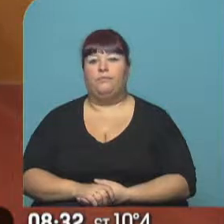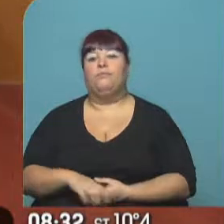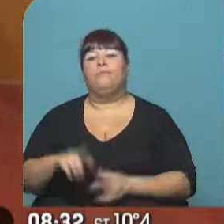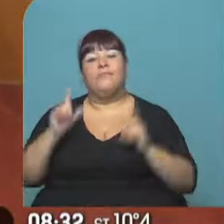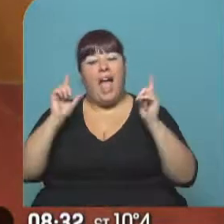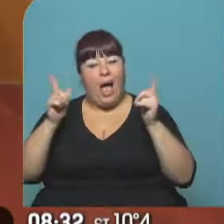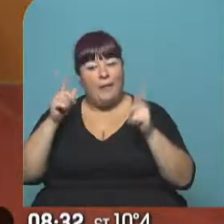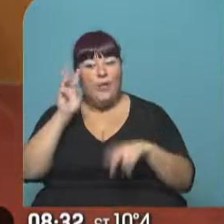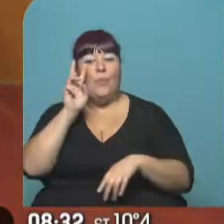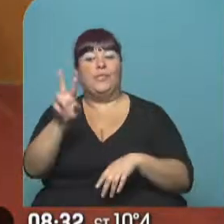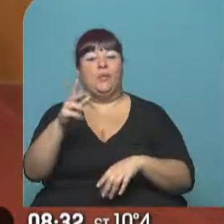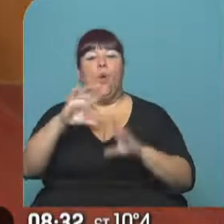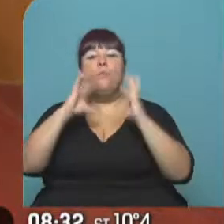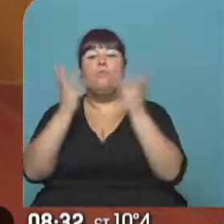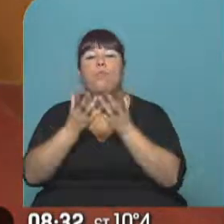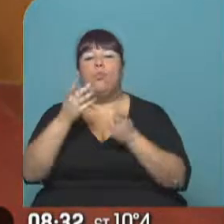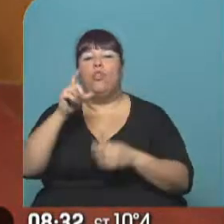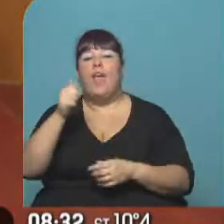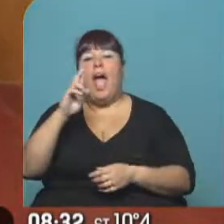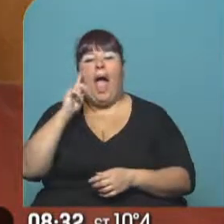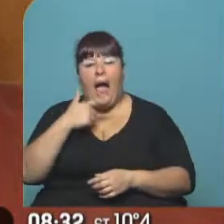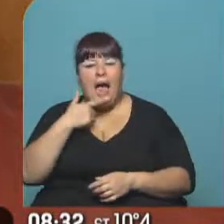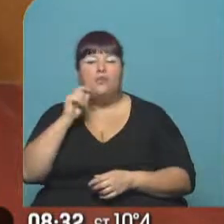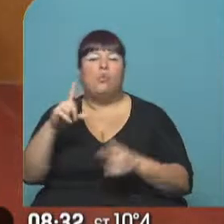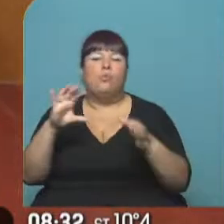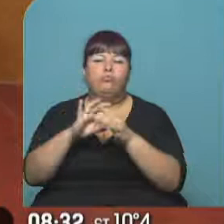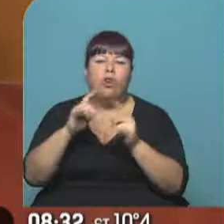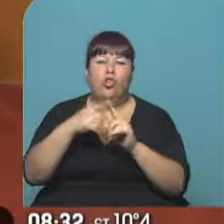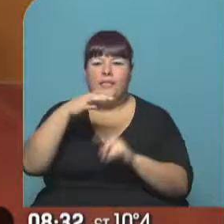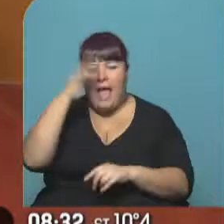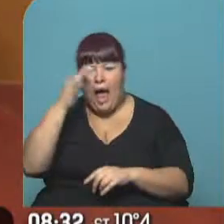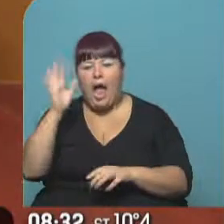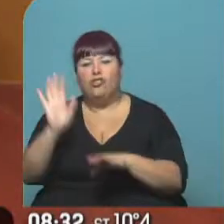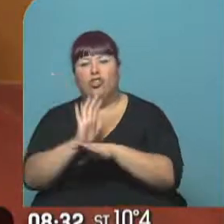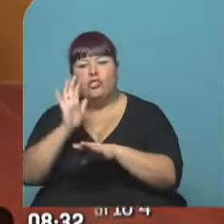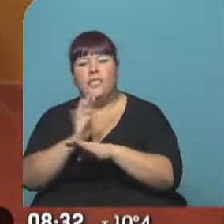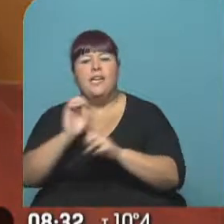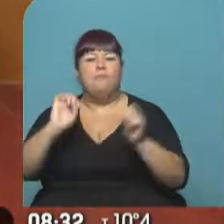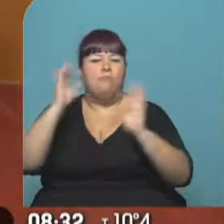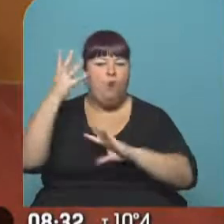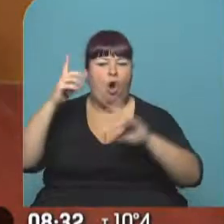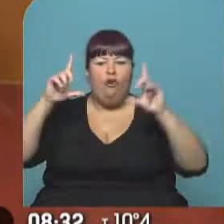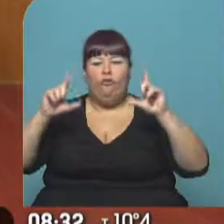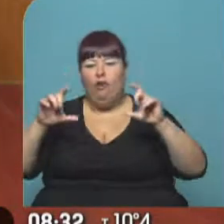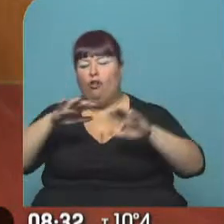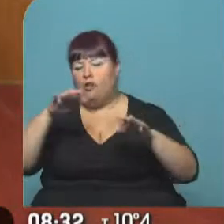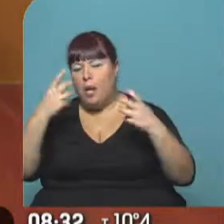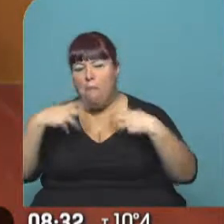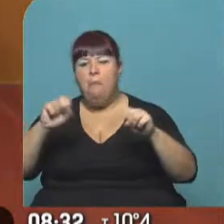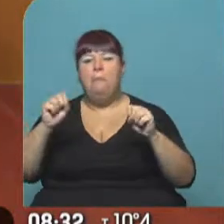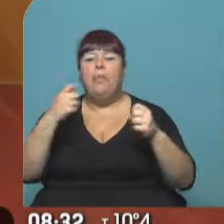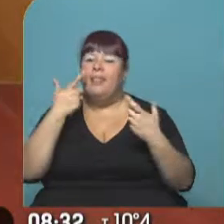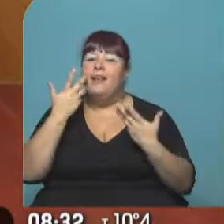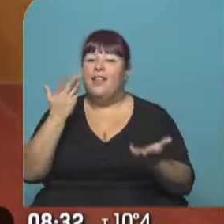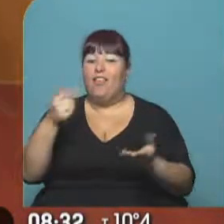Una aventura visual, el universo de Alfredo Arias, su vínculo con el teatro, con el cine, la moda, la fotografía, se descubre y se